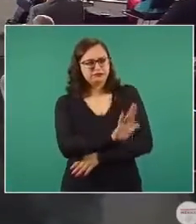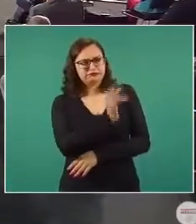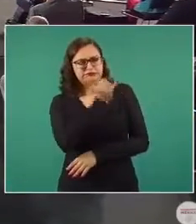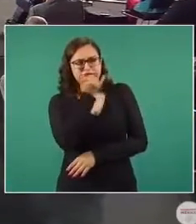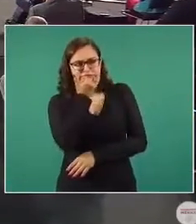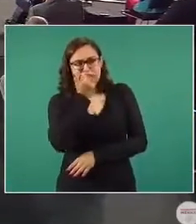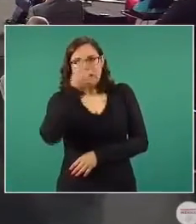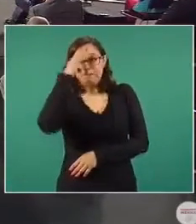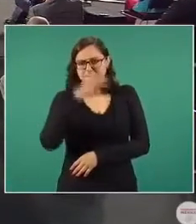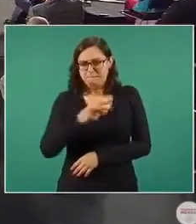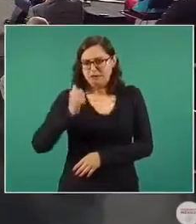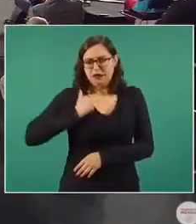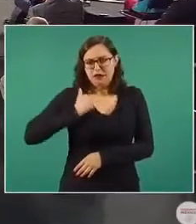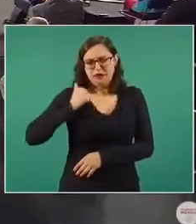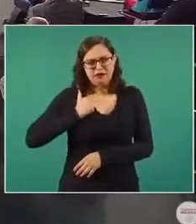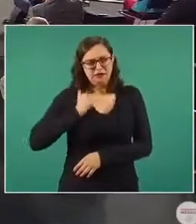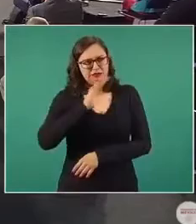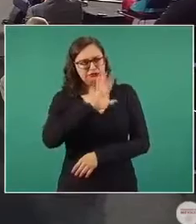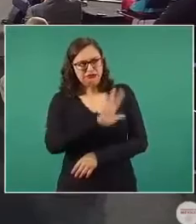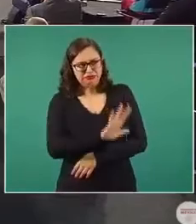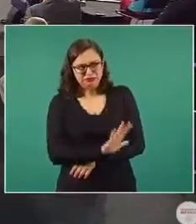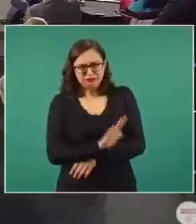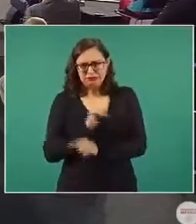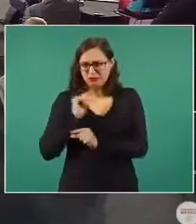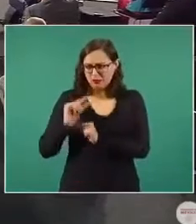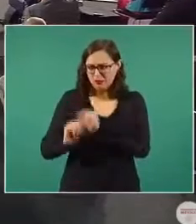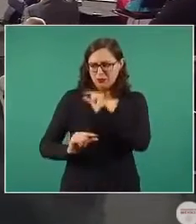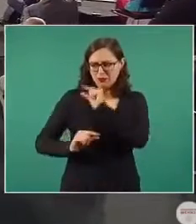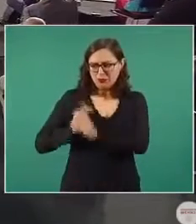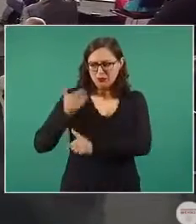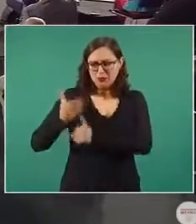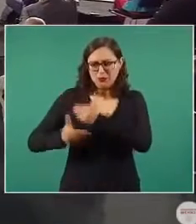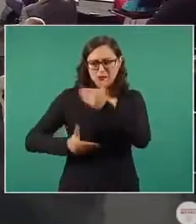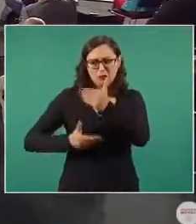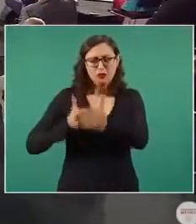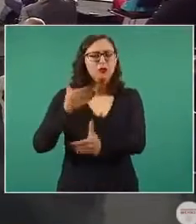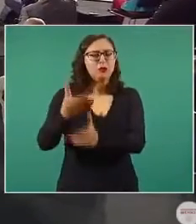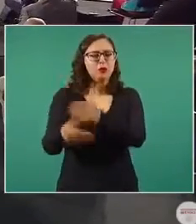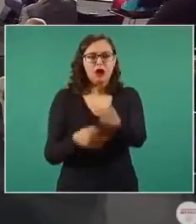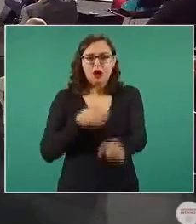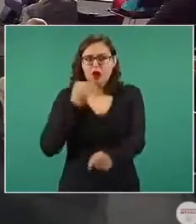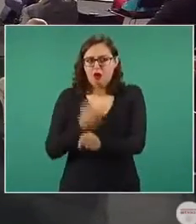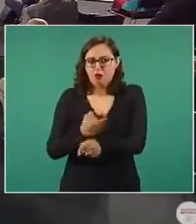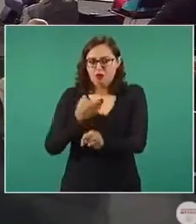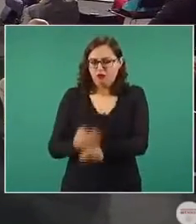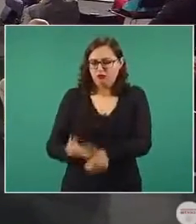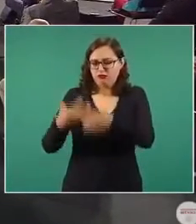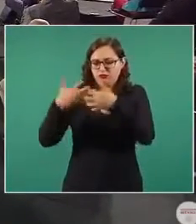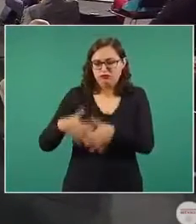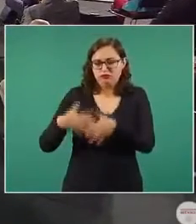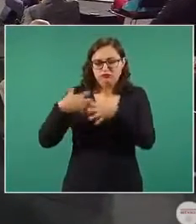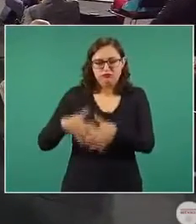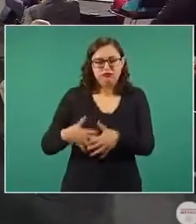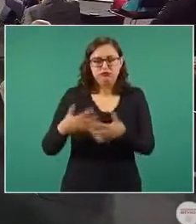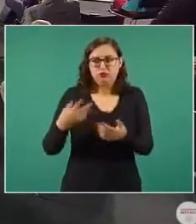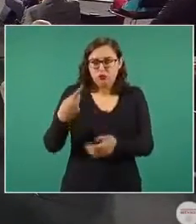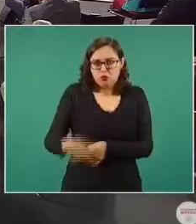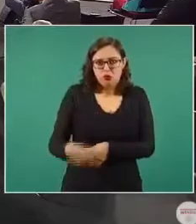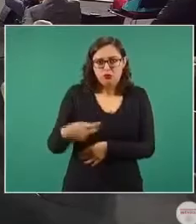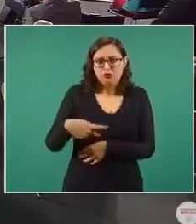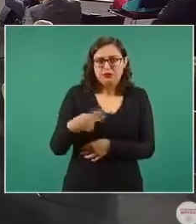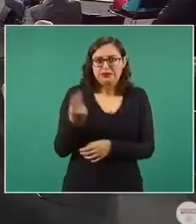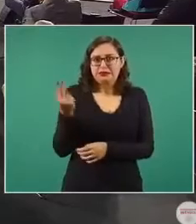fuera gradual, porque hay muchos insumos que vienen de China y que no son de origen regional.